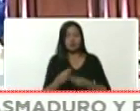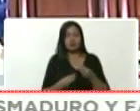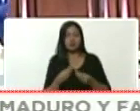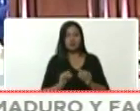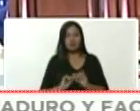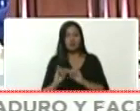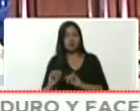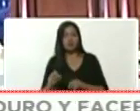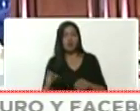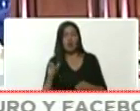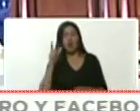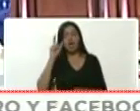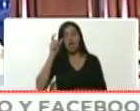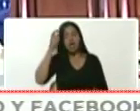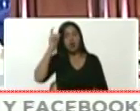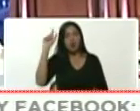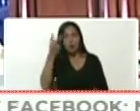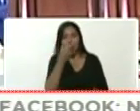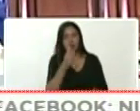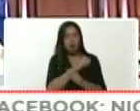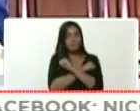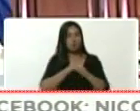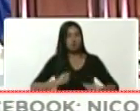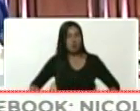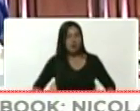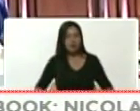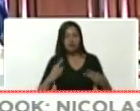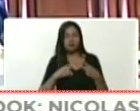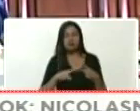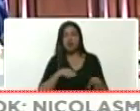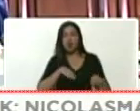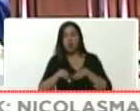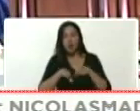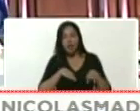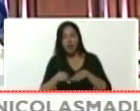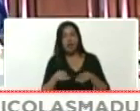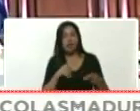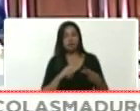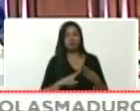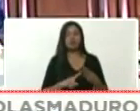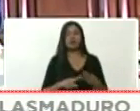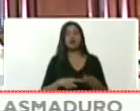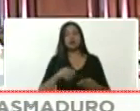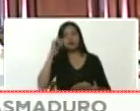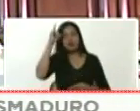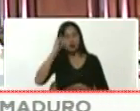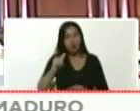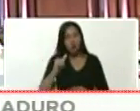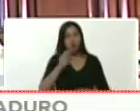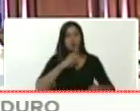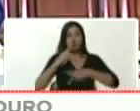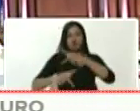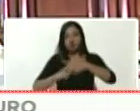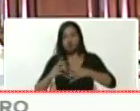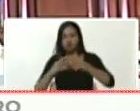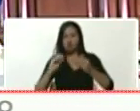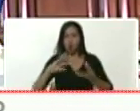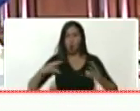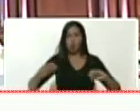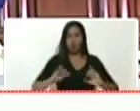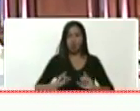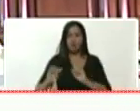Guárico, Portuguesa, Cojedes, Yaracuy, produciendo los CLAP